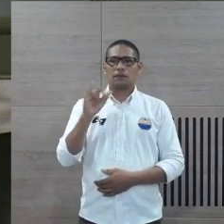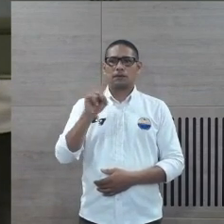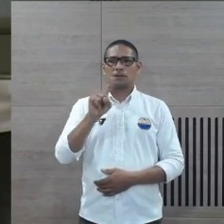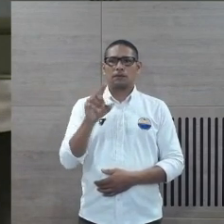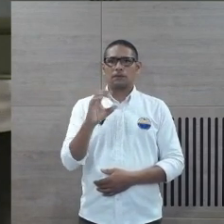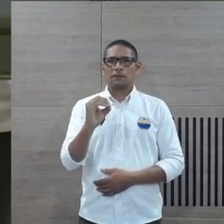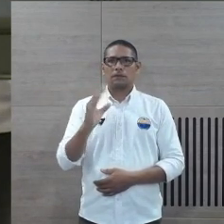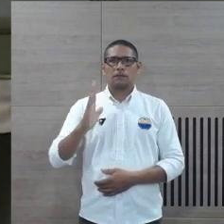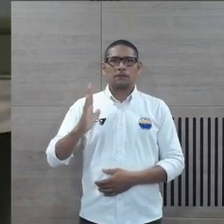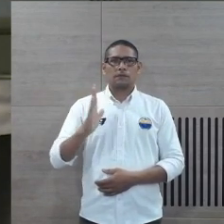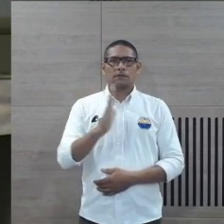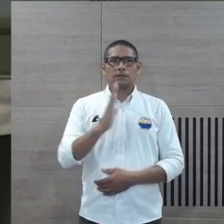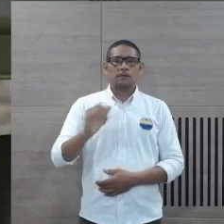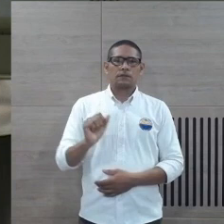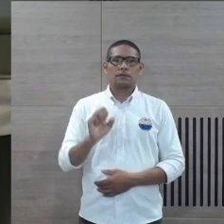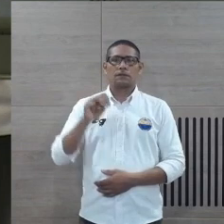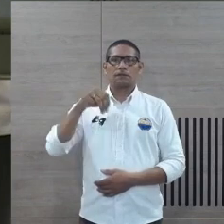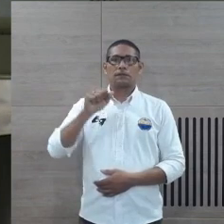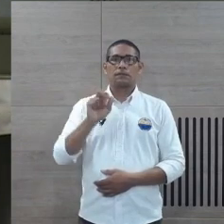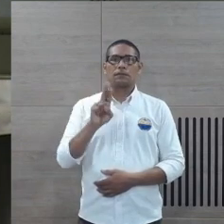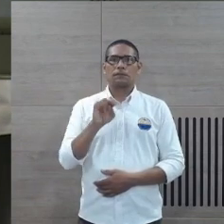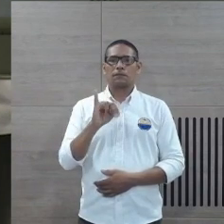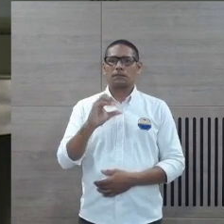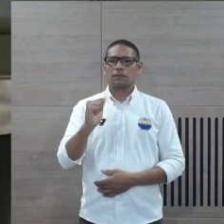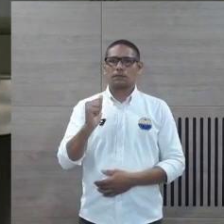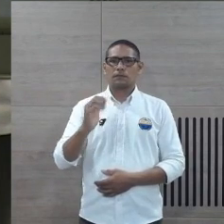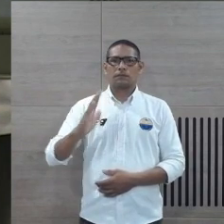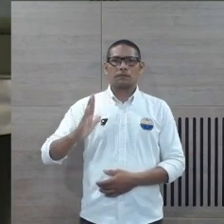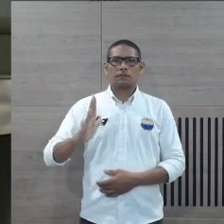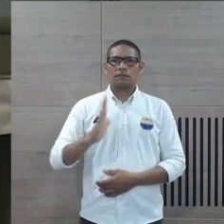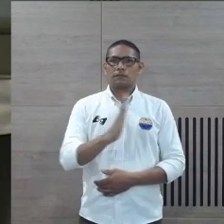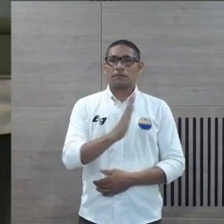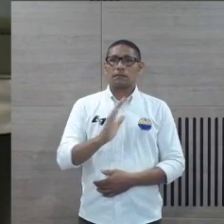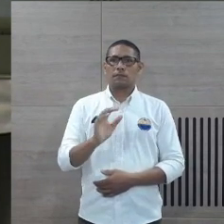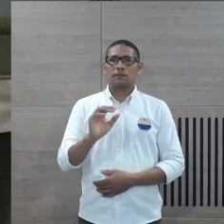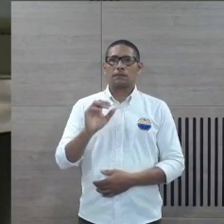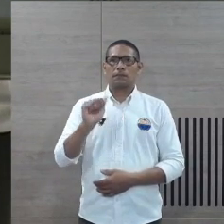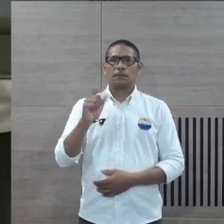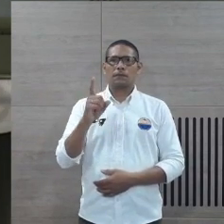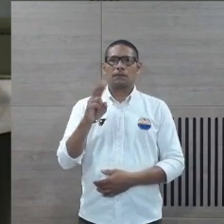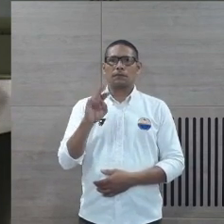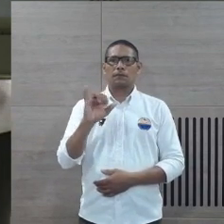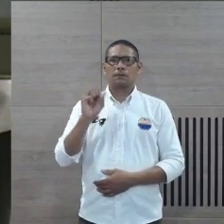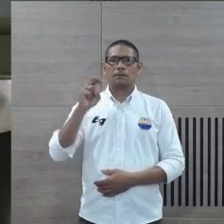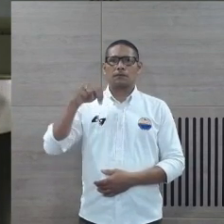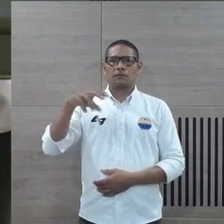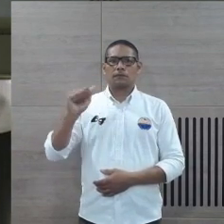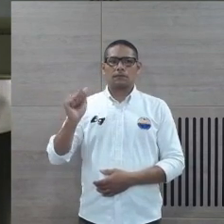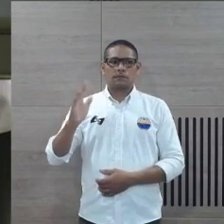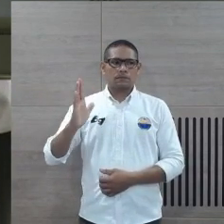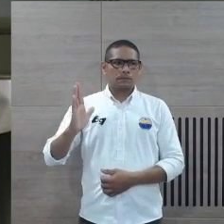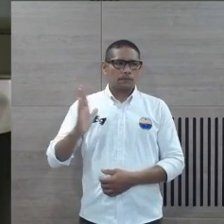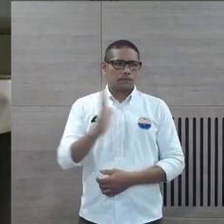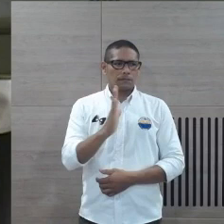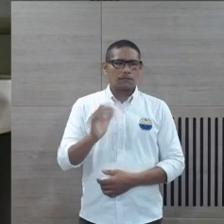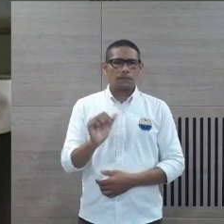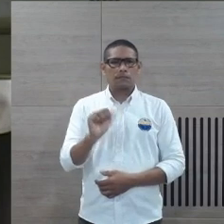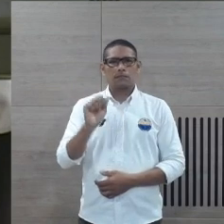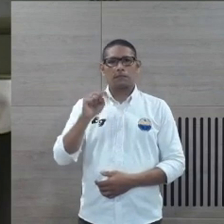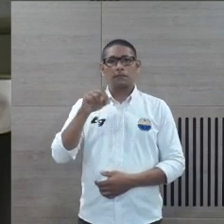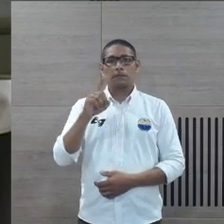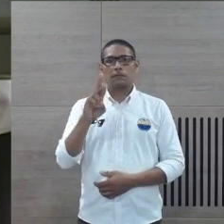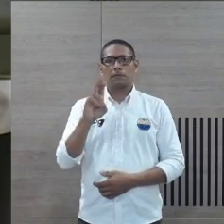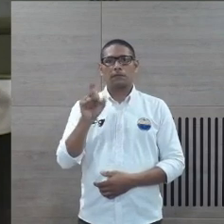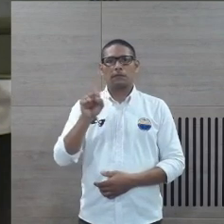Mugno, Adriana del Socorro Pavón Noguera, Andrés Felipe Suescún Osorio y